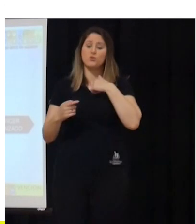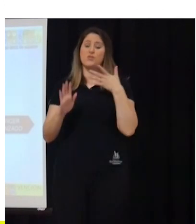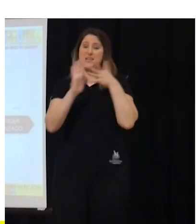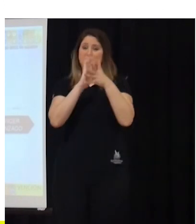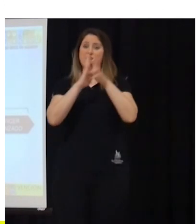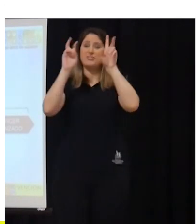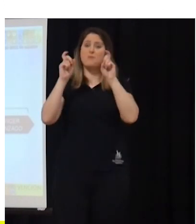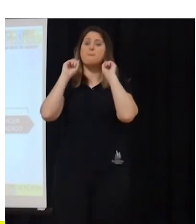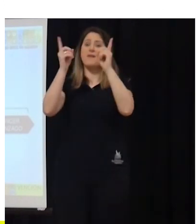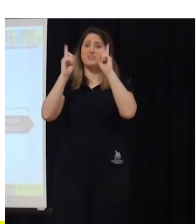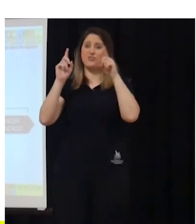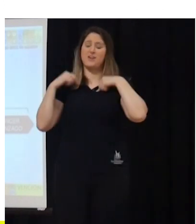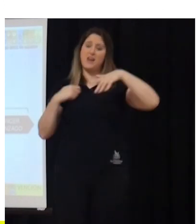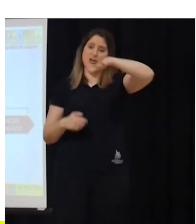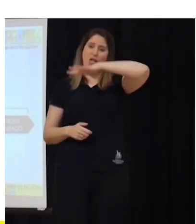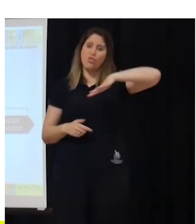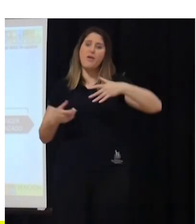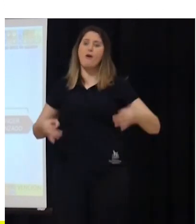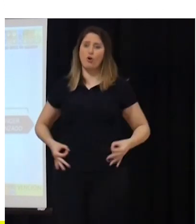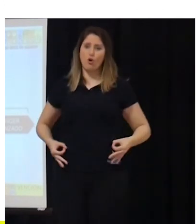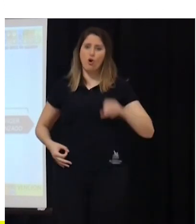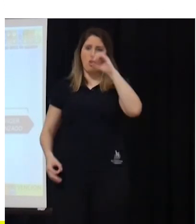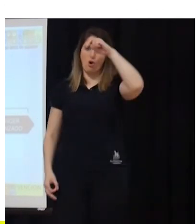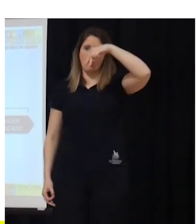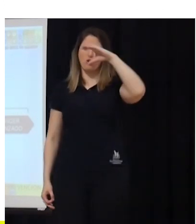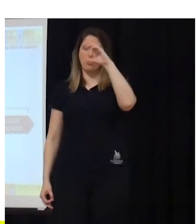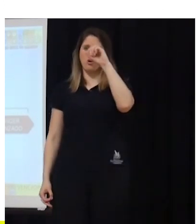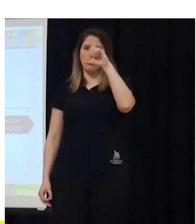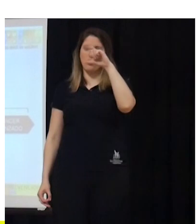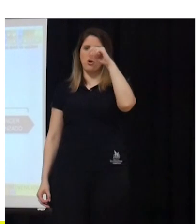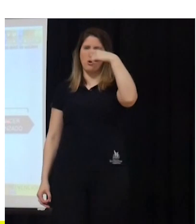en oncología, bueno, esto no lo he olvidado,